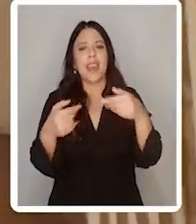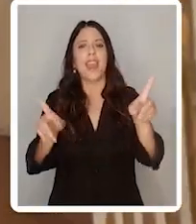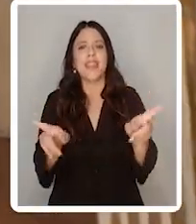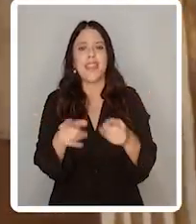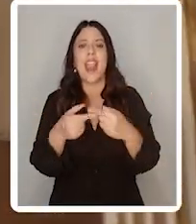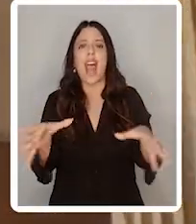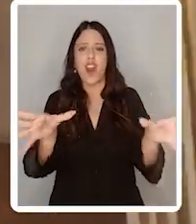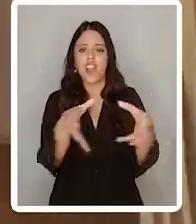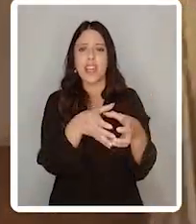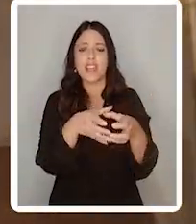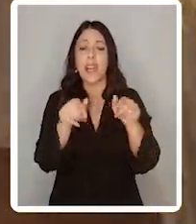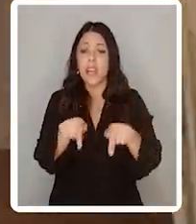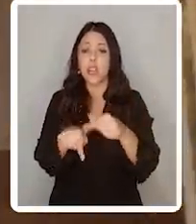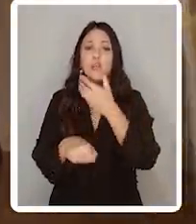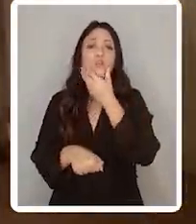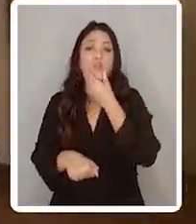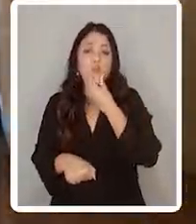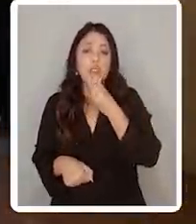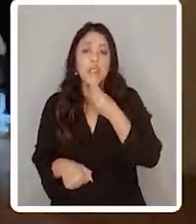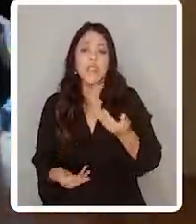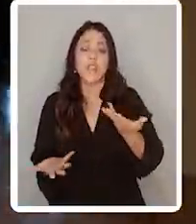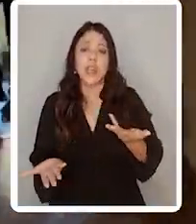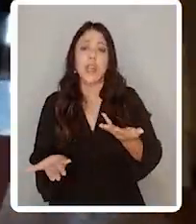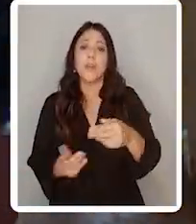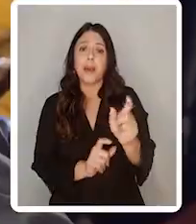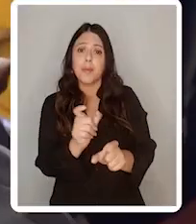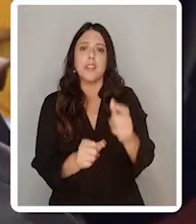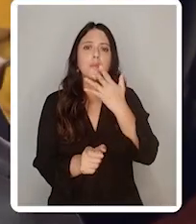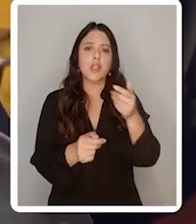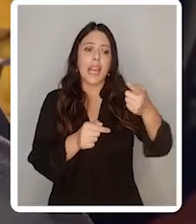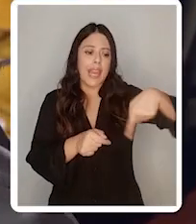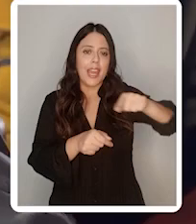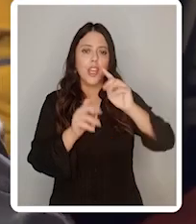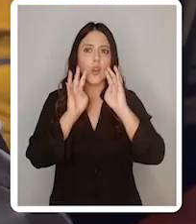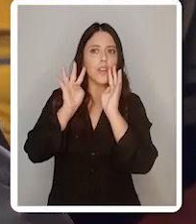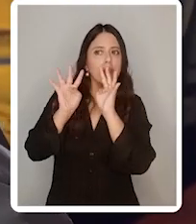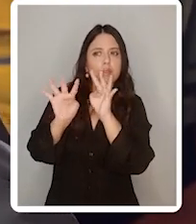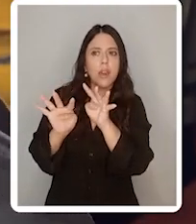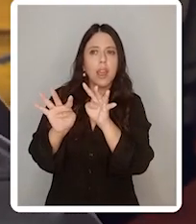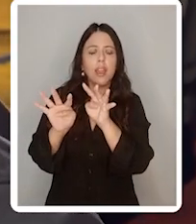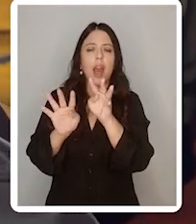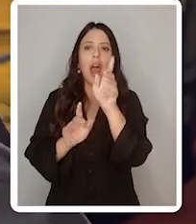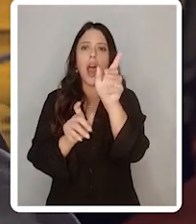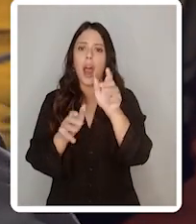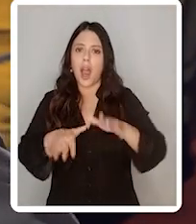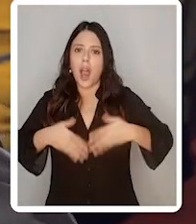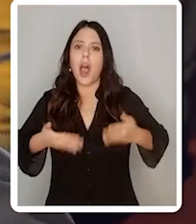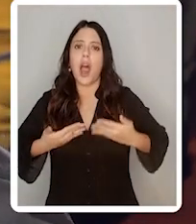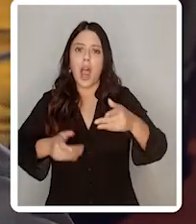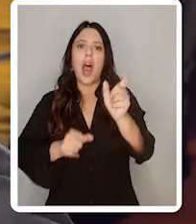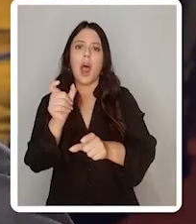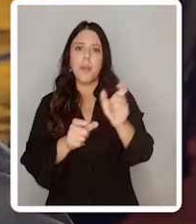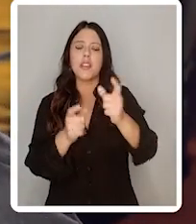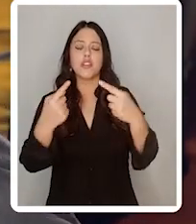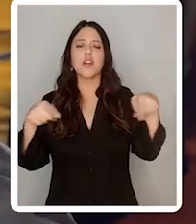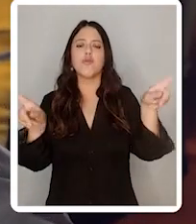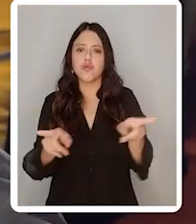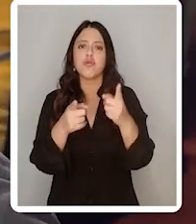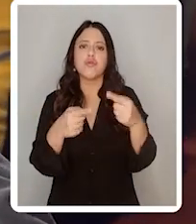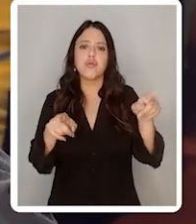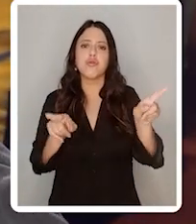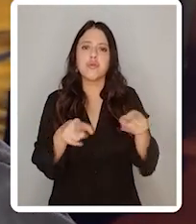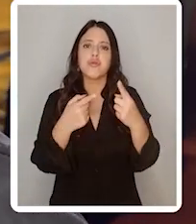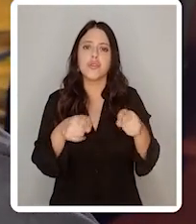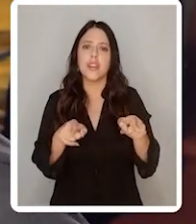es muy maravilloso para los chicos. ¿Por qué? Porque ellos se motivan al ver a personas tocando de un alto